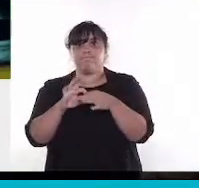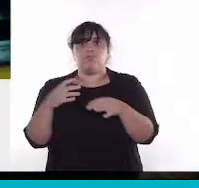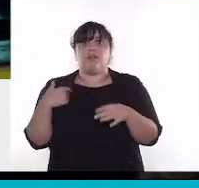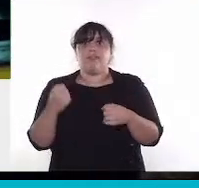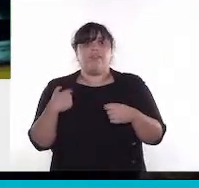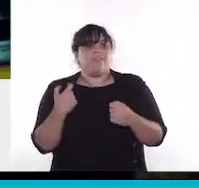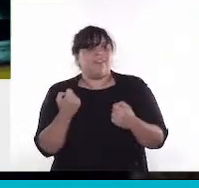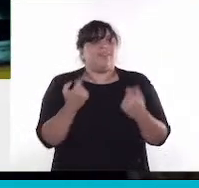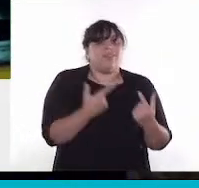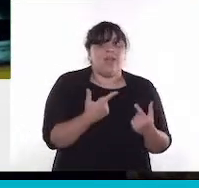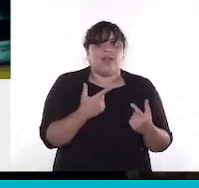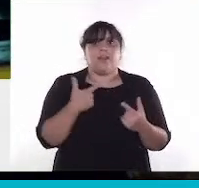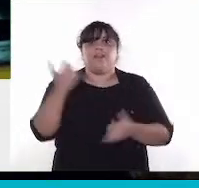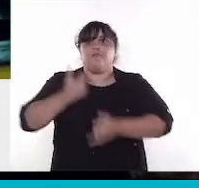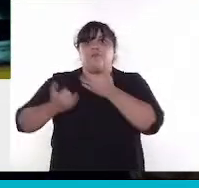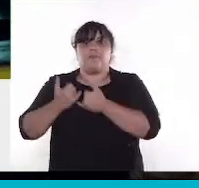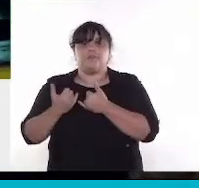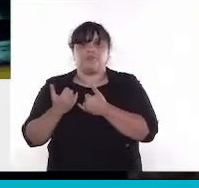garantizarla,